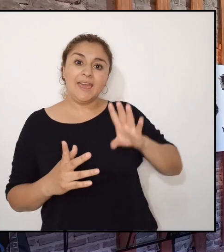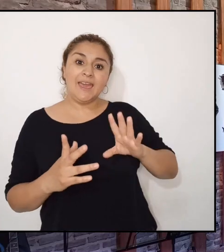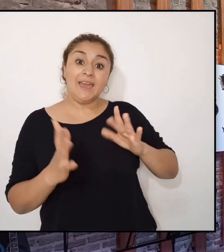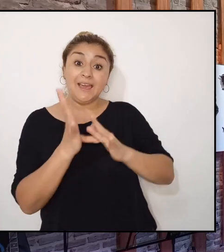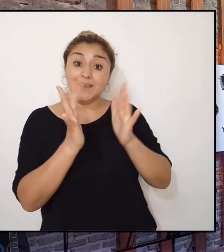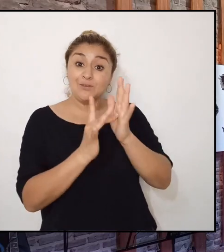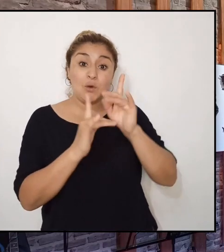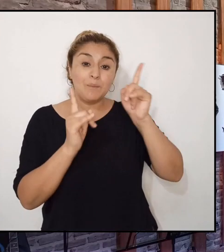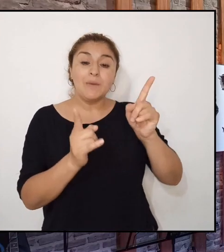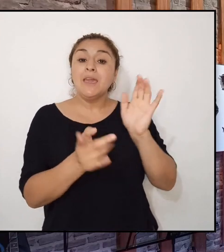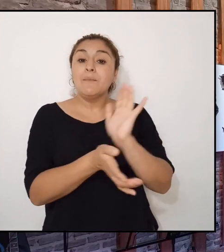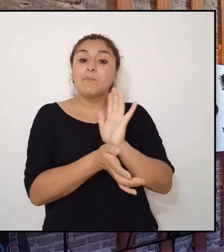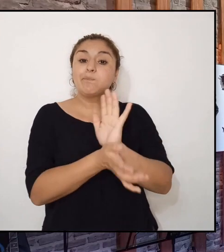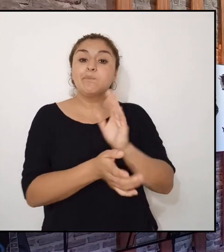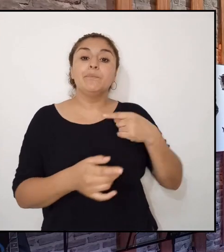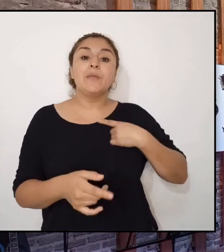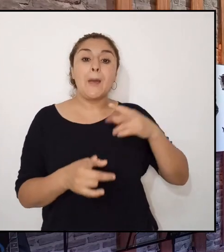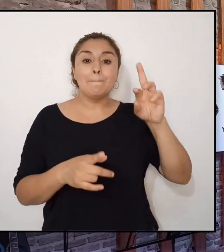32,